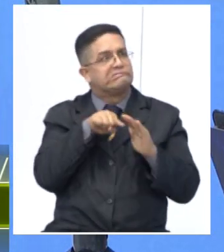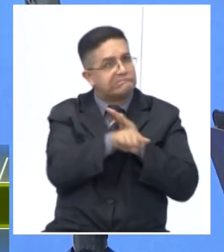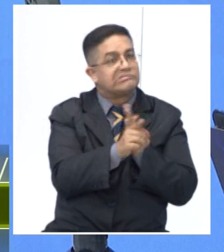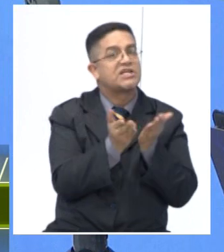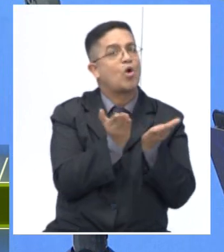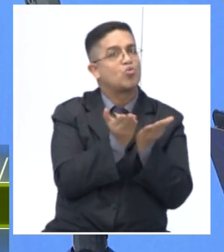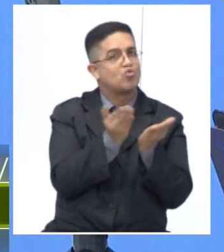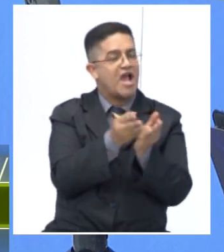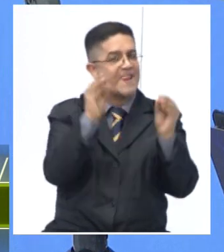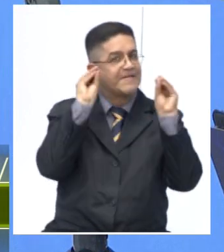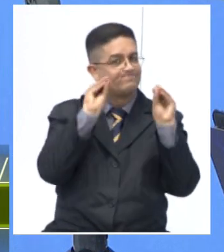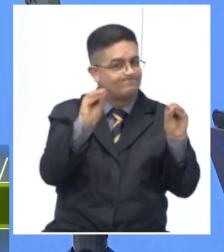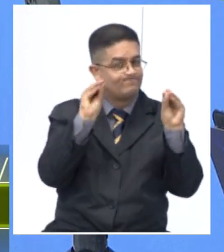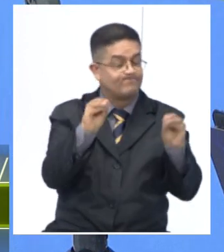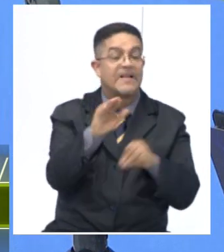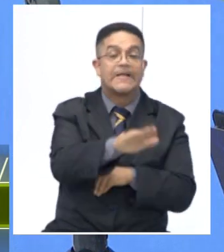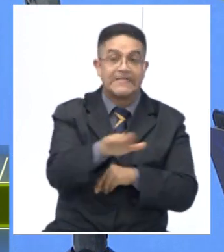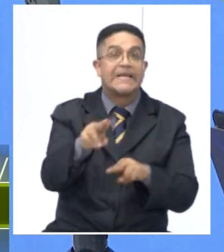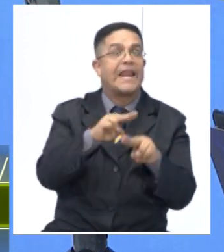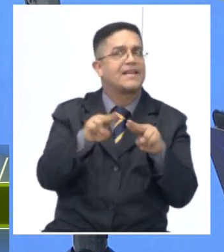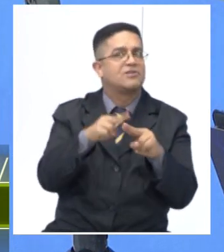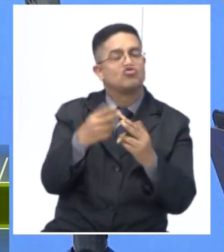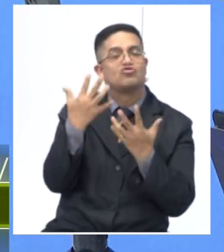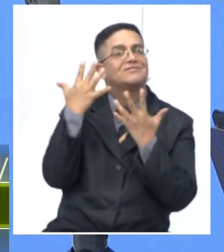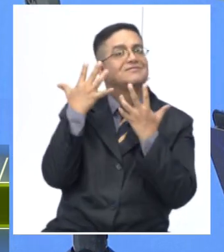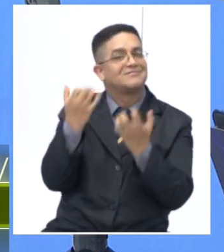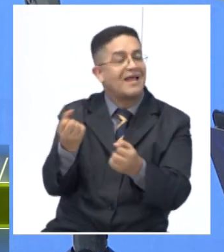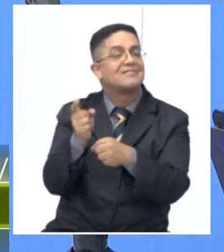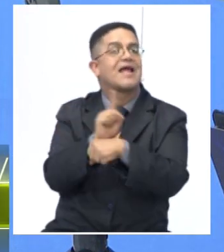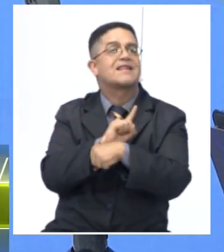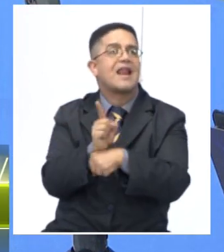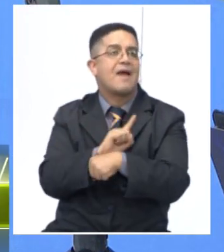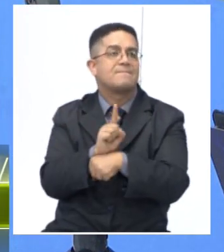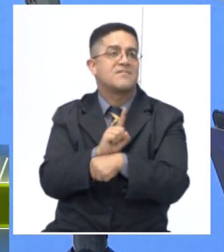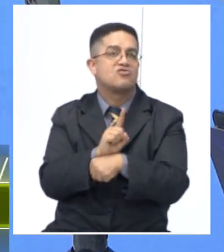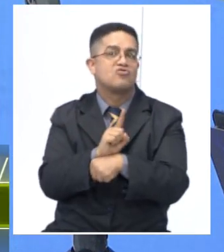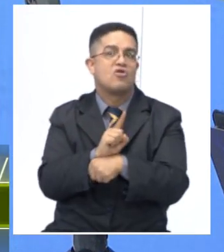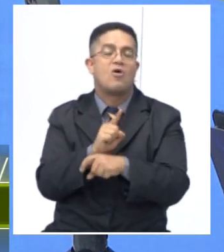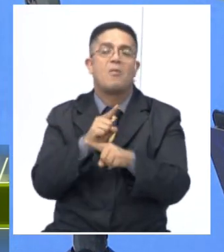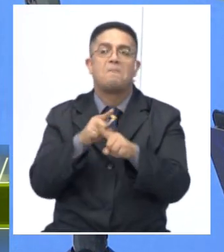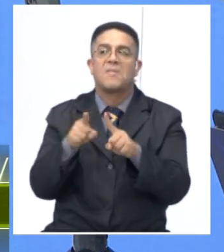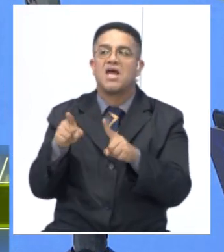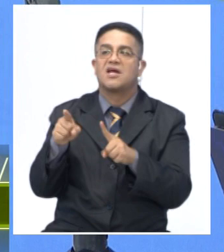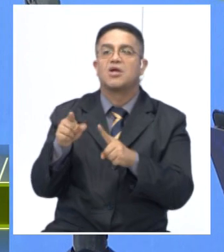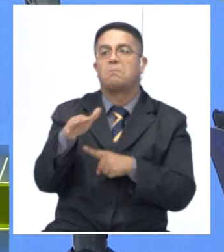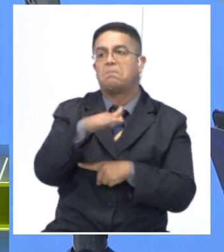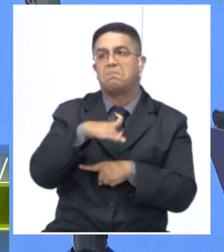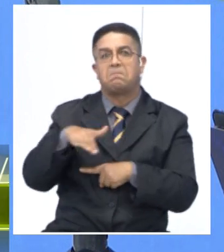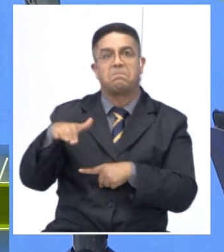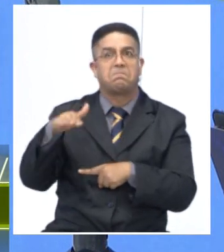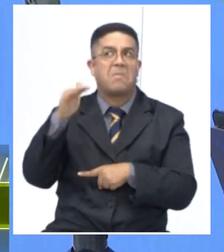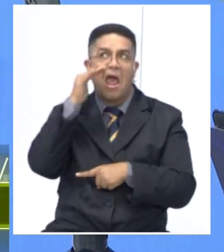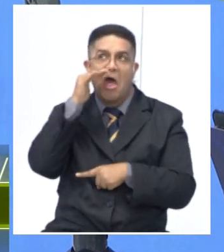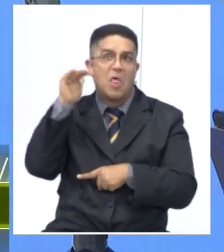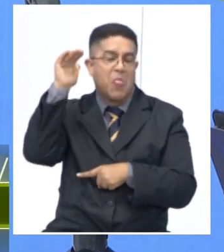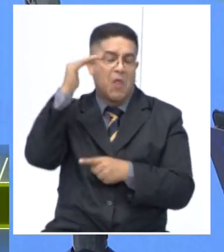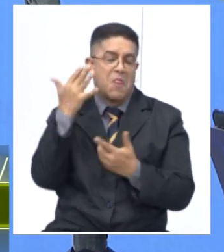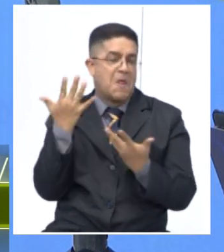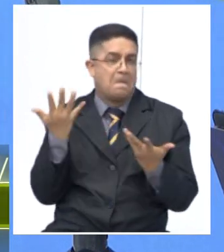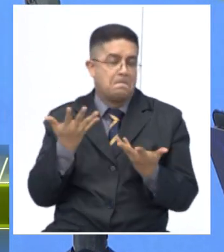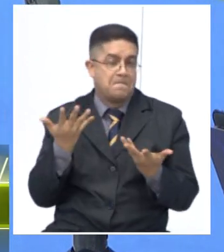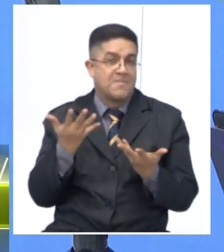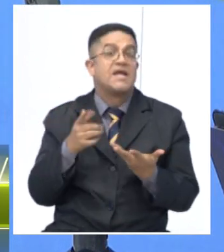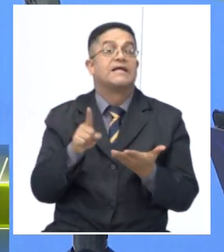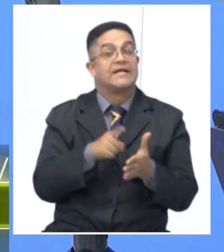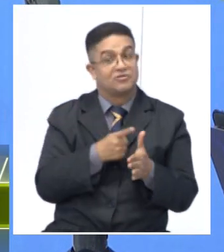Porque los niños entienden muy rápido lo que muchas veces, las circunstancias muchas veces mejor que el adulto, aunque uno no lo crea.